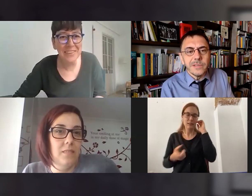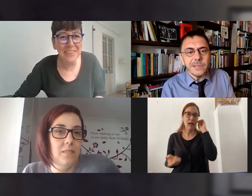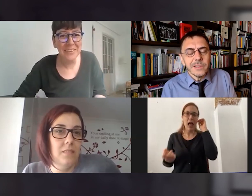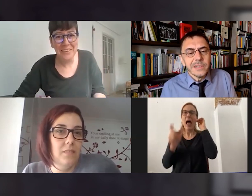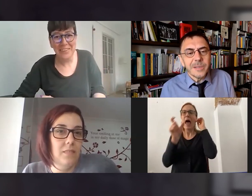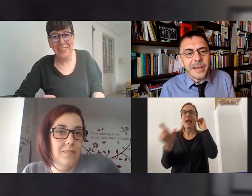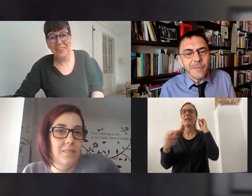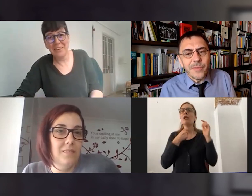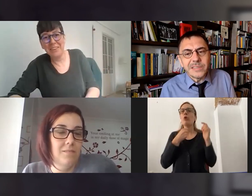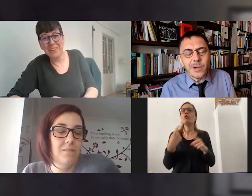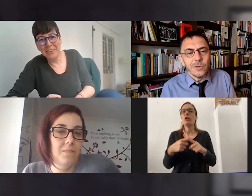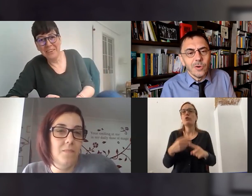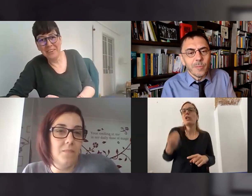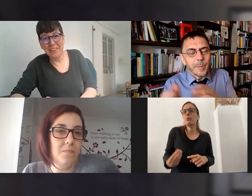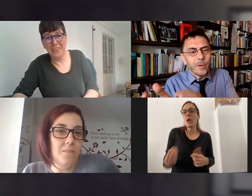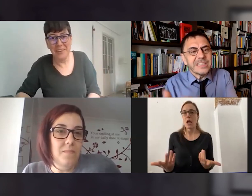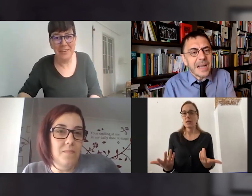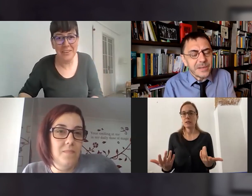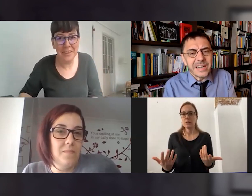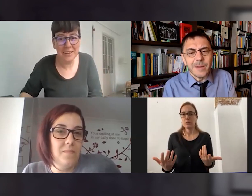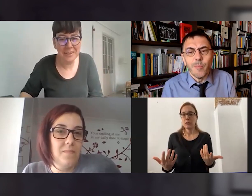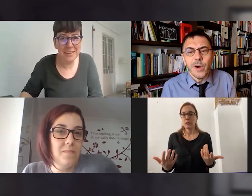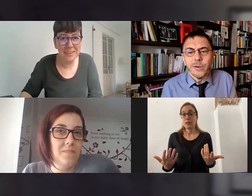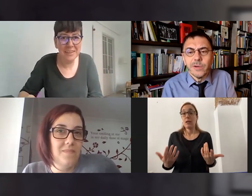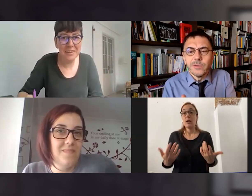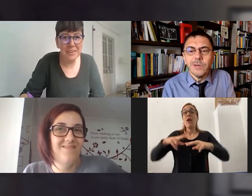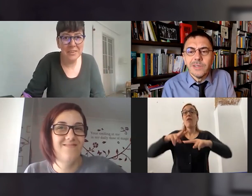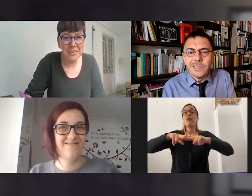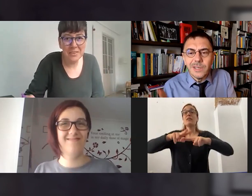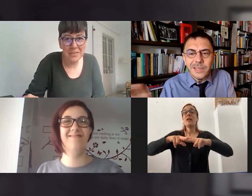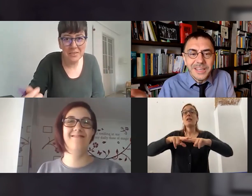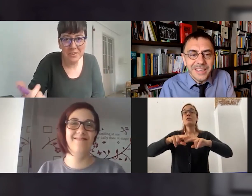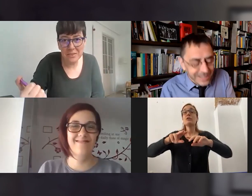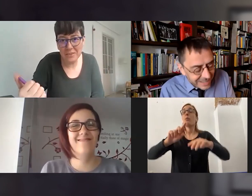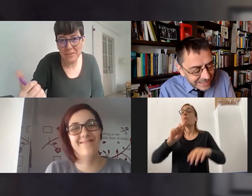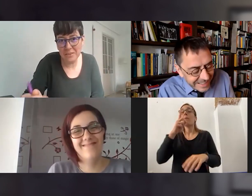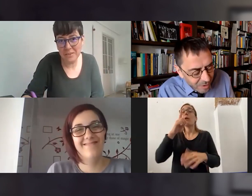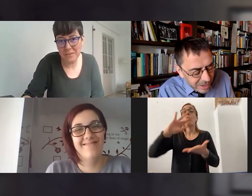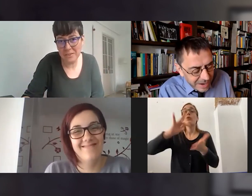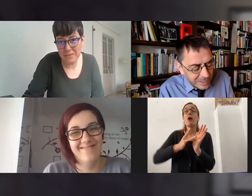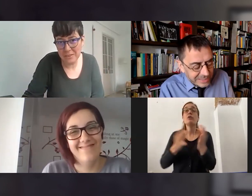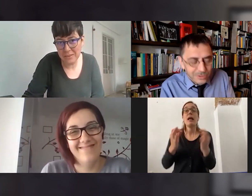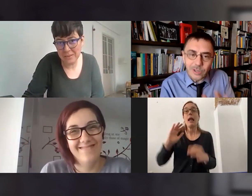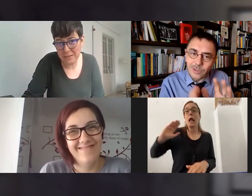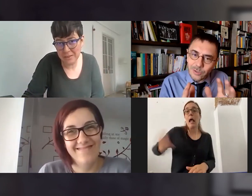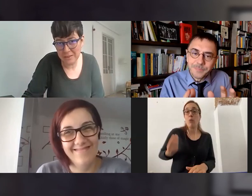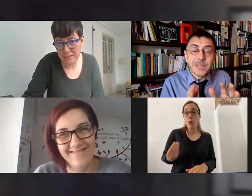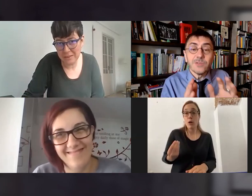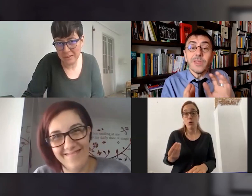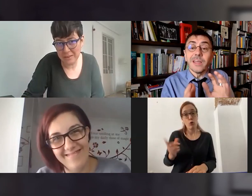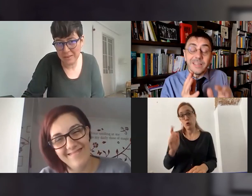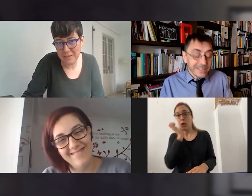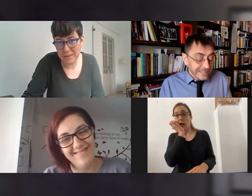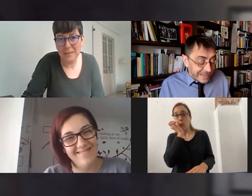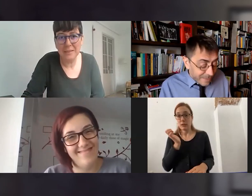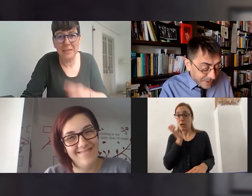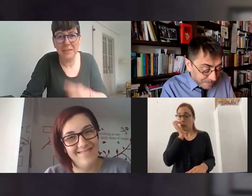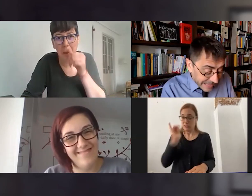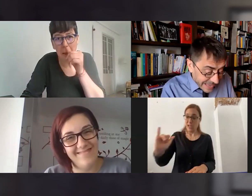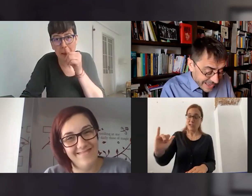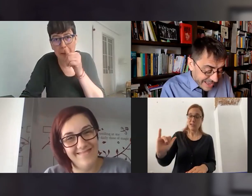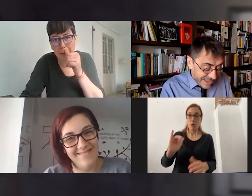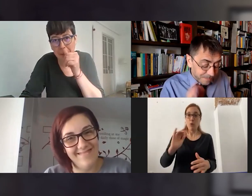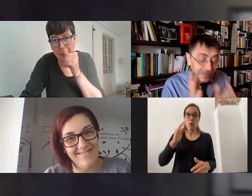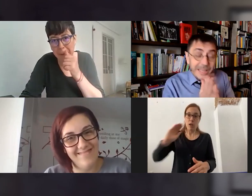¿no? Y se ve en las fiestas cuando lo primero que se acaba es el jamón bueno, ¿no? Y quedan los cacahuetes, ¿no? No, eso de que... En